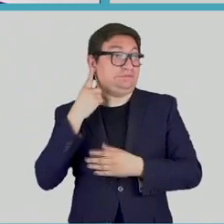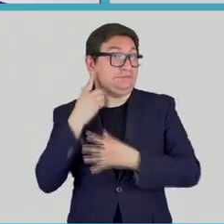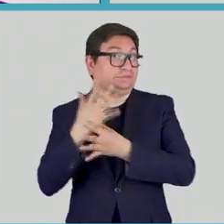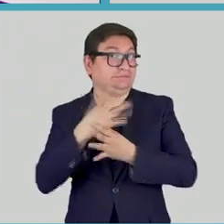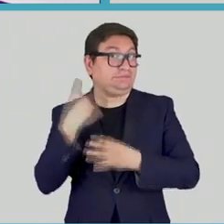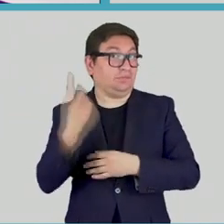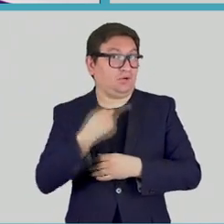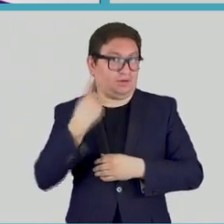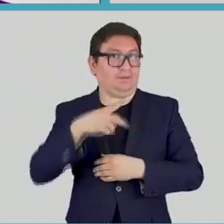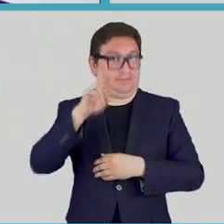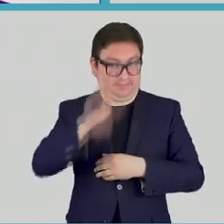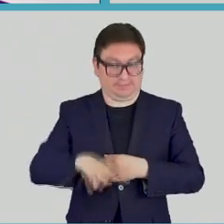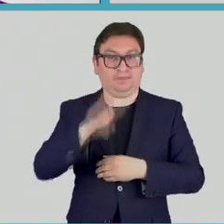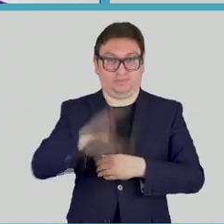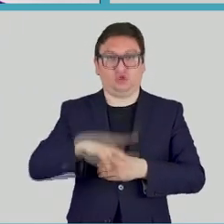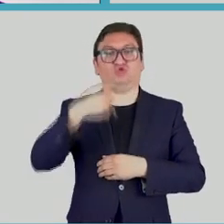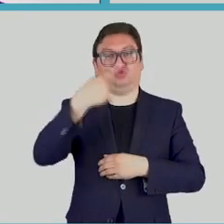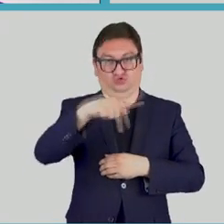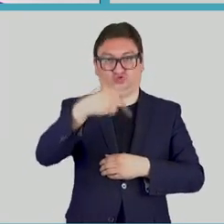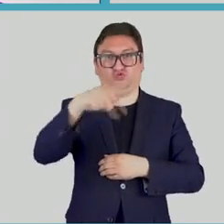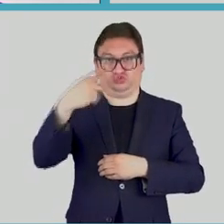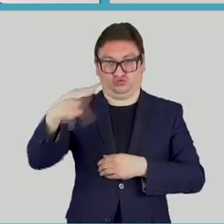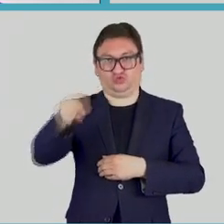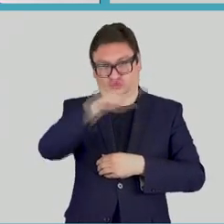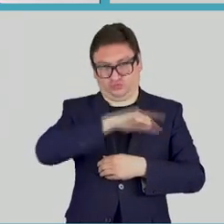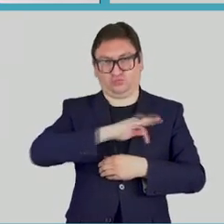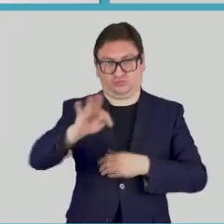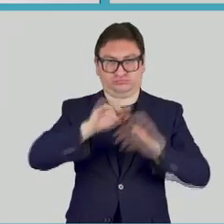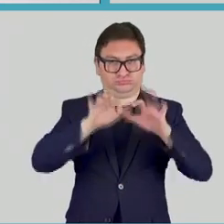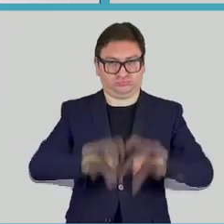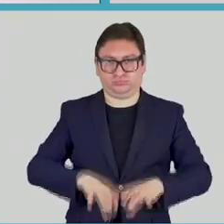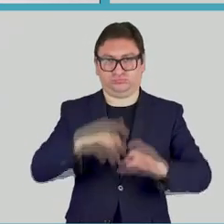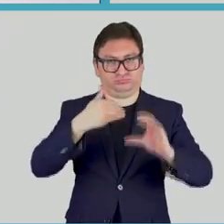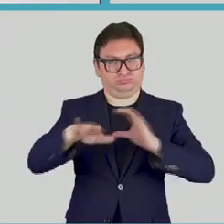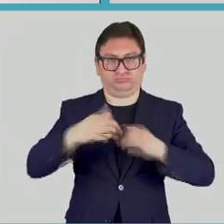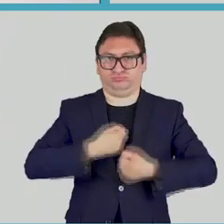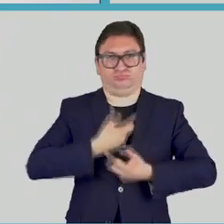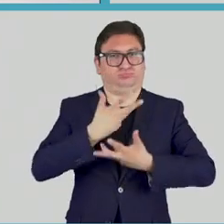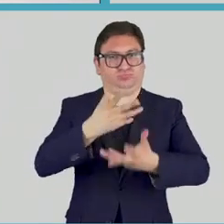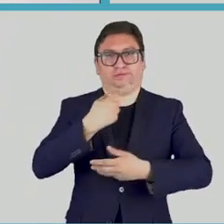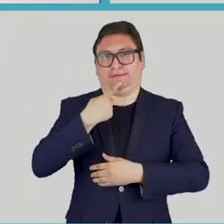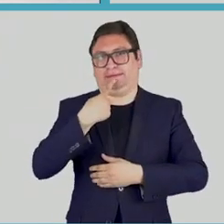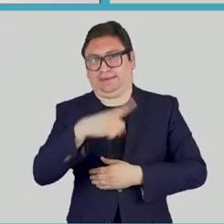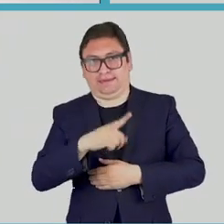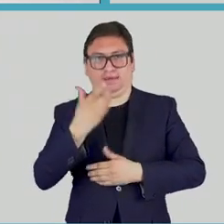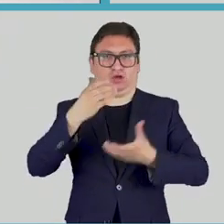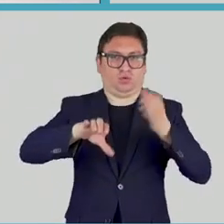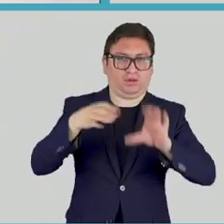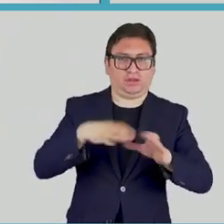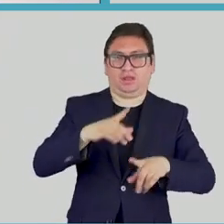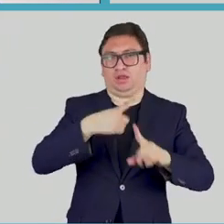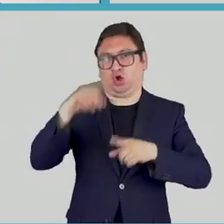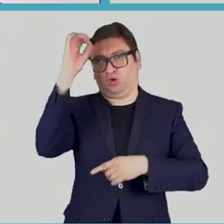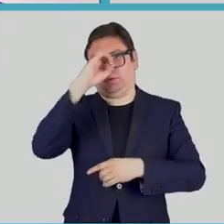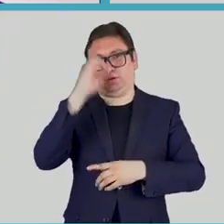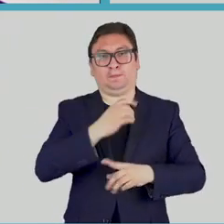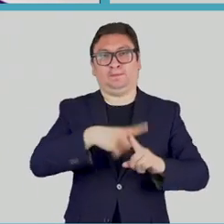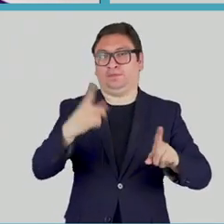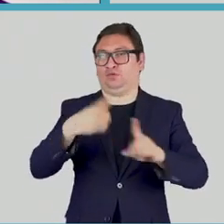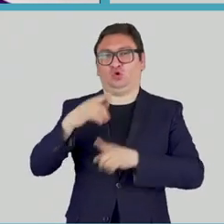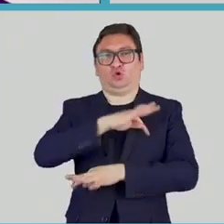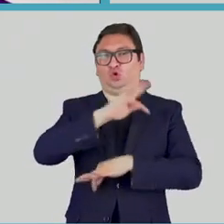dice por ahí y esto sí es cierto es suyo escríbanos exprese sus quejas sus comentarios sus opiniones